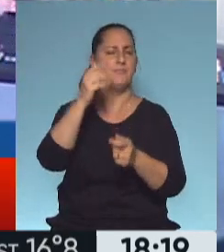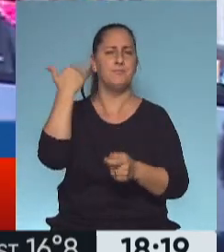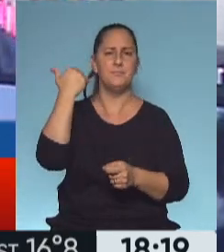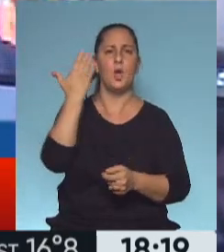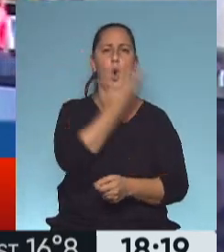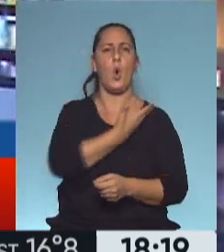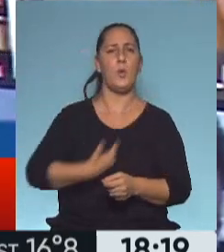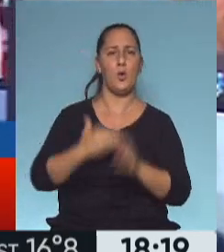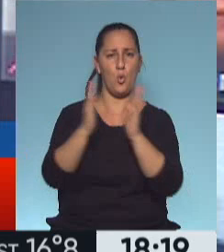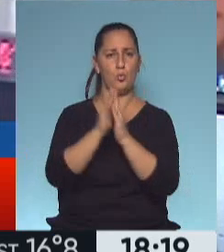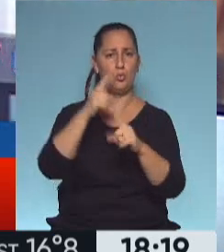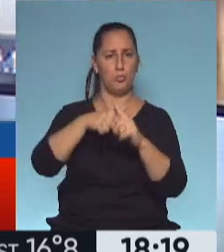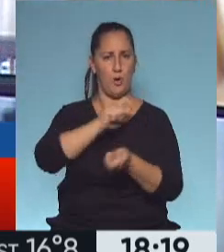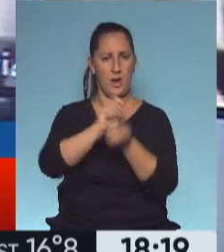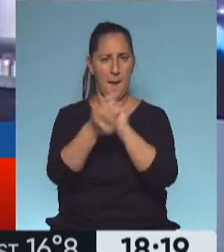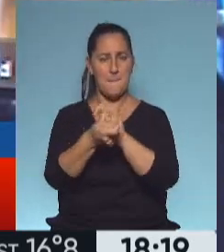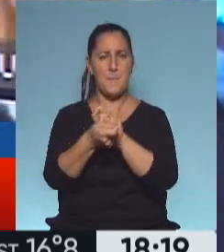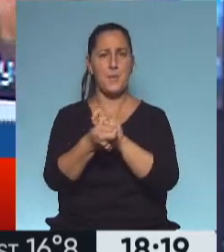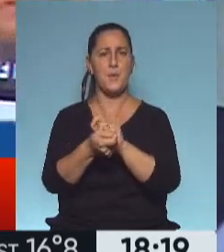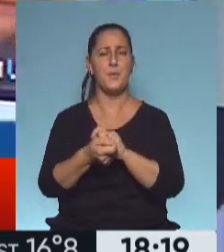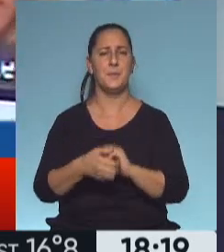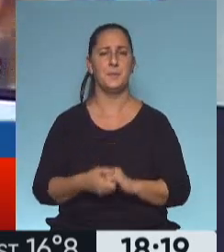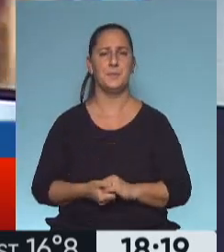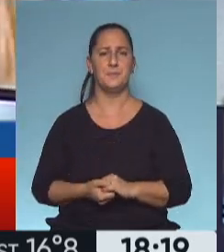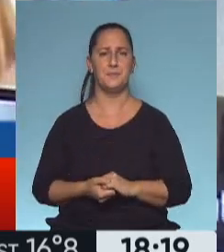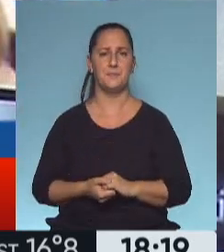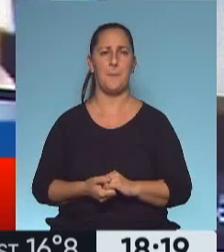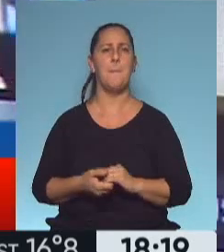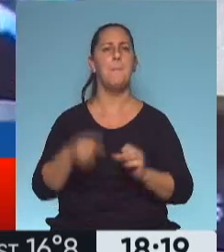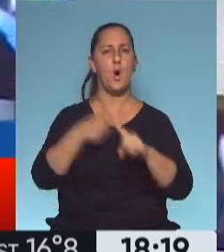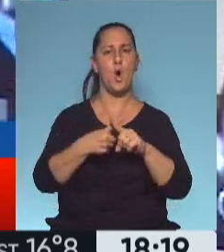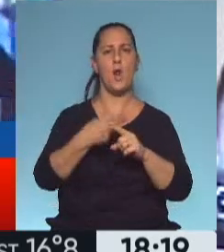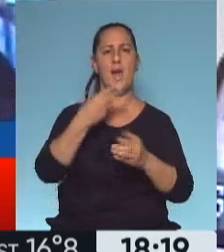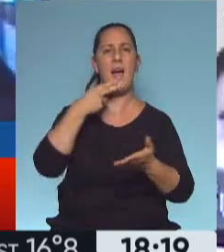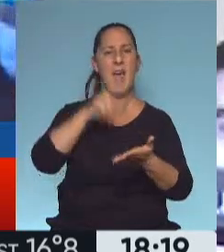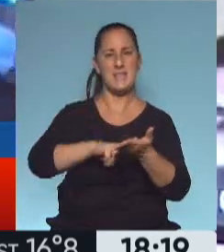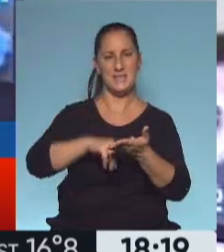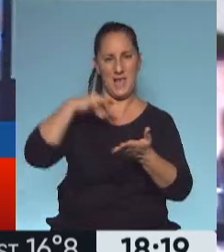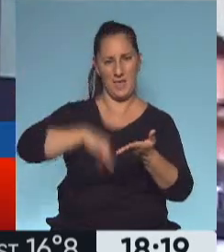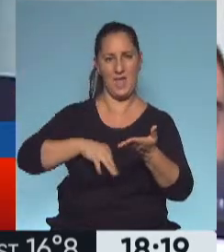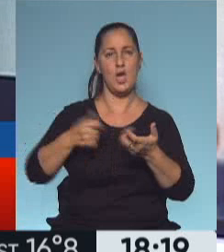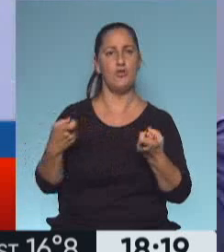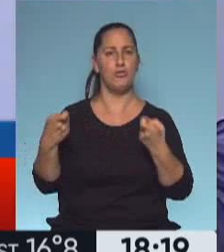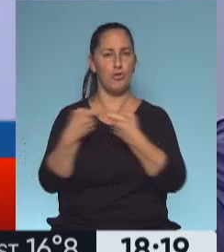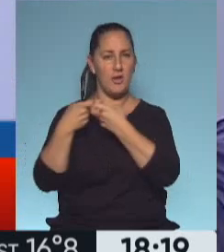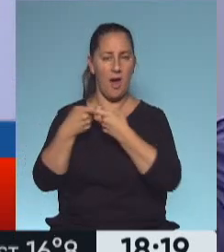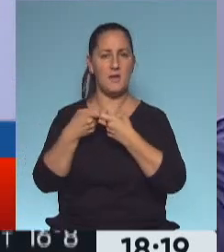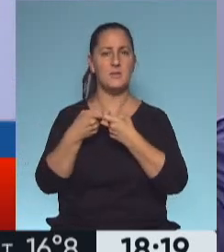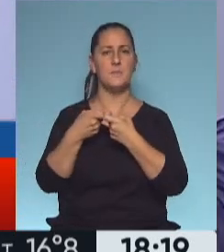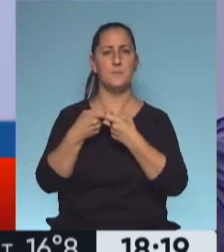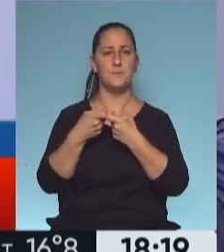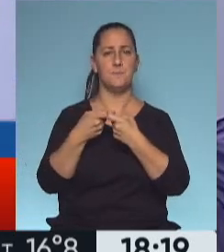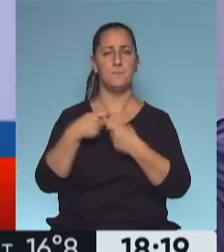el gobierno de Juntos por el Cambio para las ganancias de sociedades, vemos que